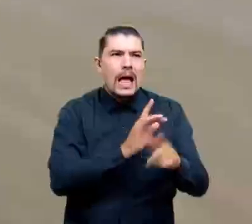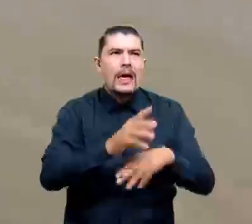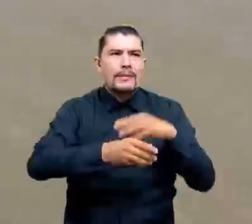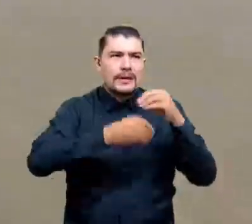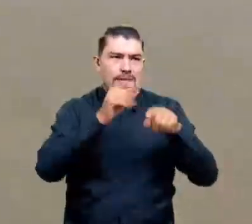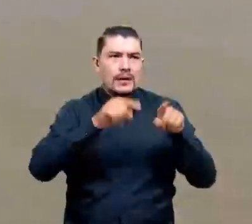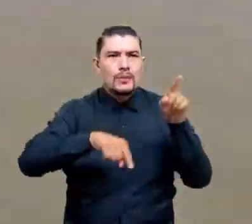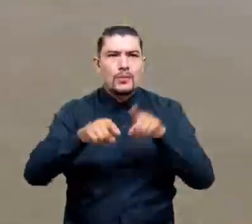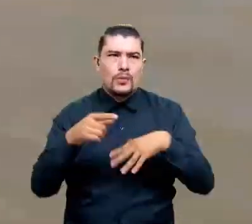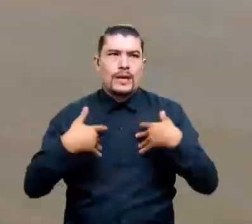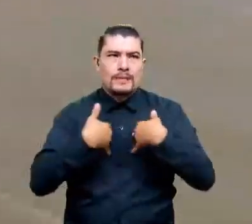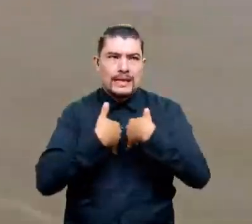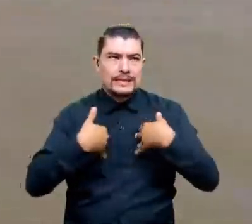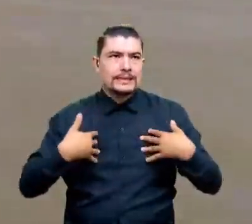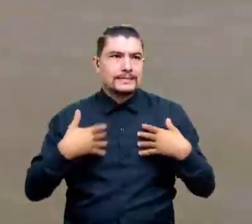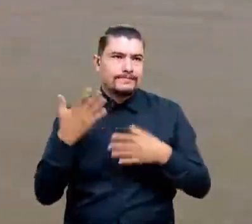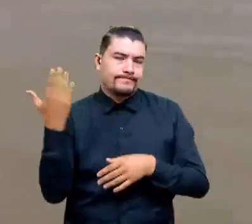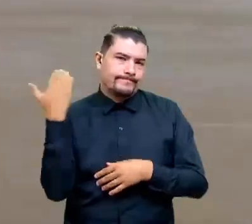animales.